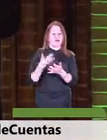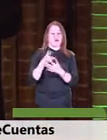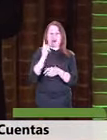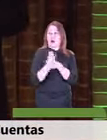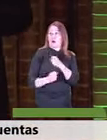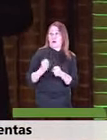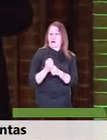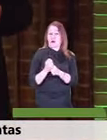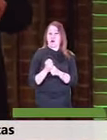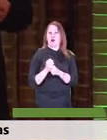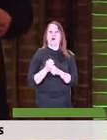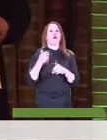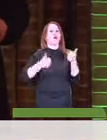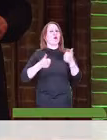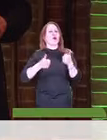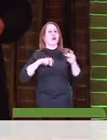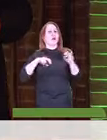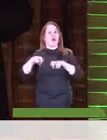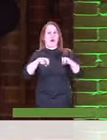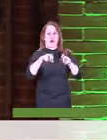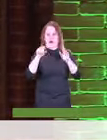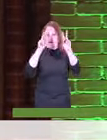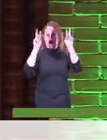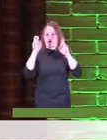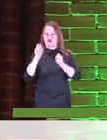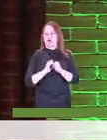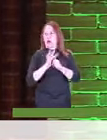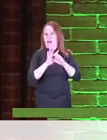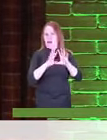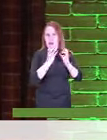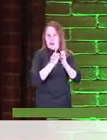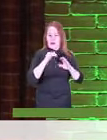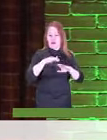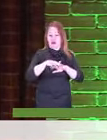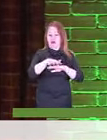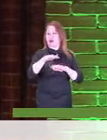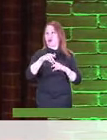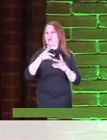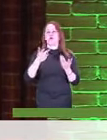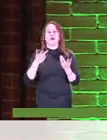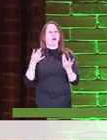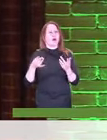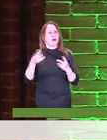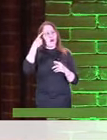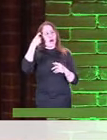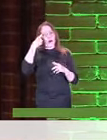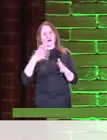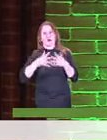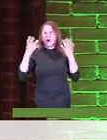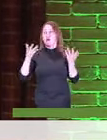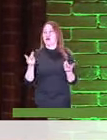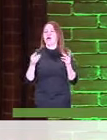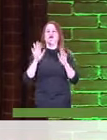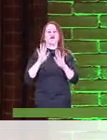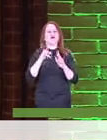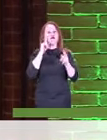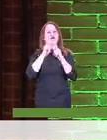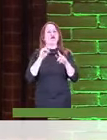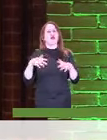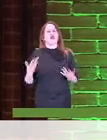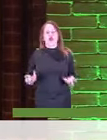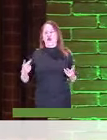pasado, como es la movilidad durante la pandemia. Esto trajo grandes retos, no solamente en términos de cómo nos